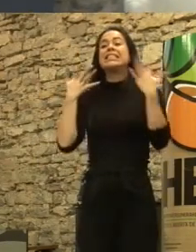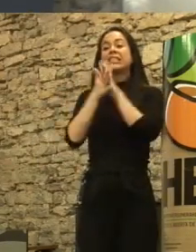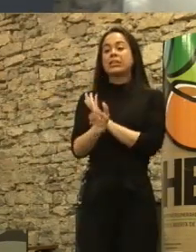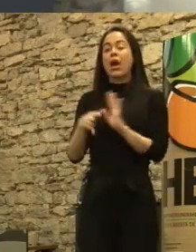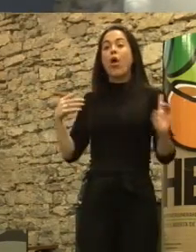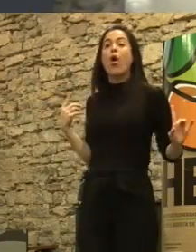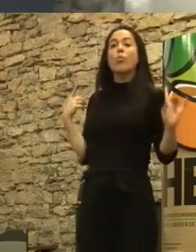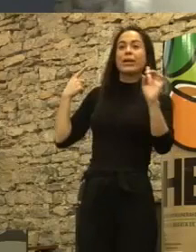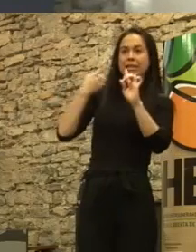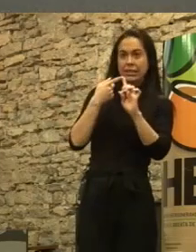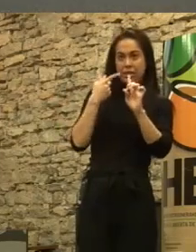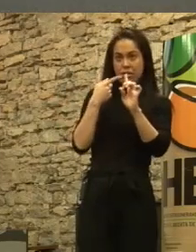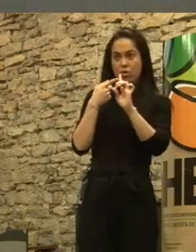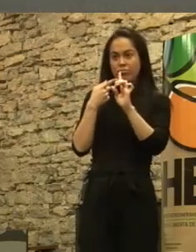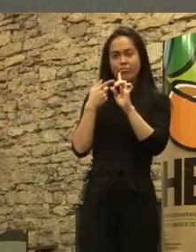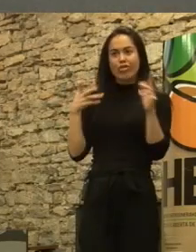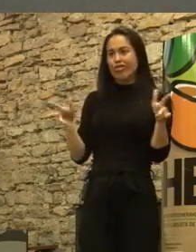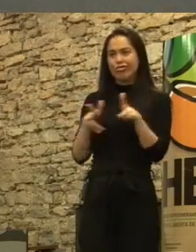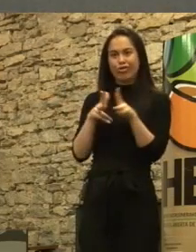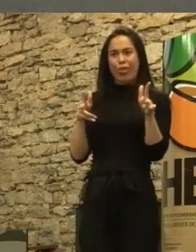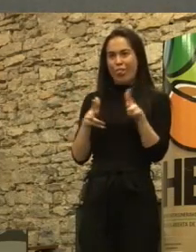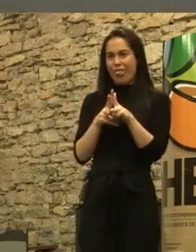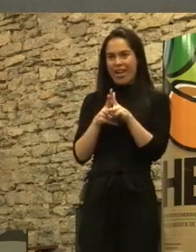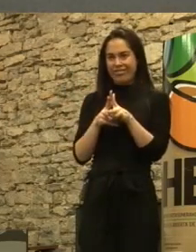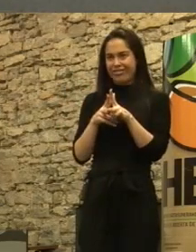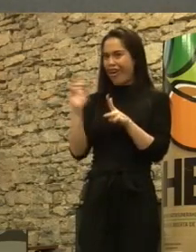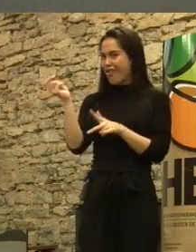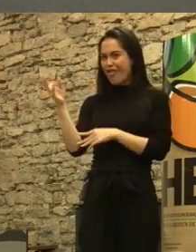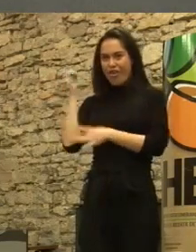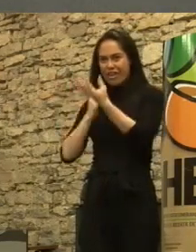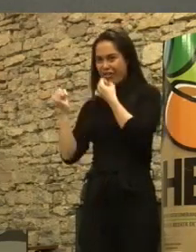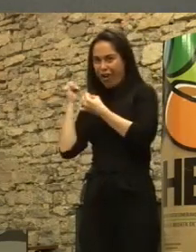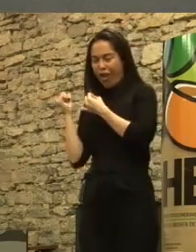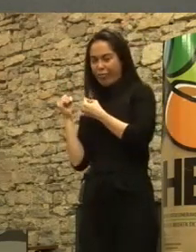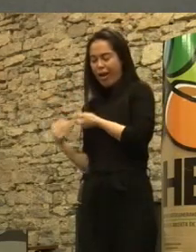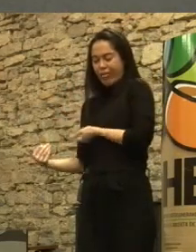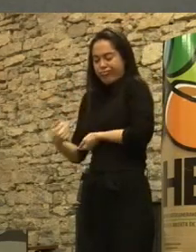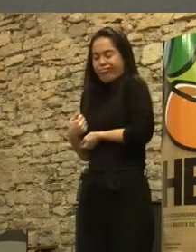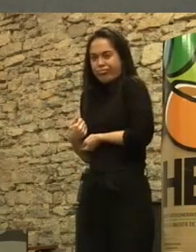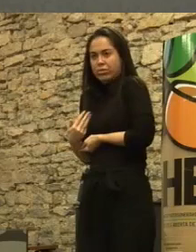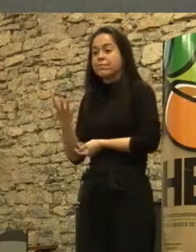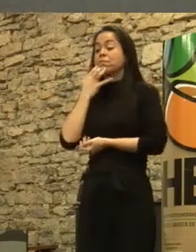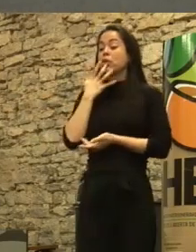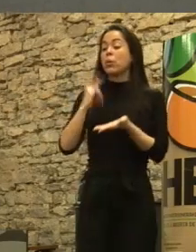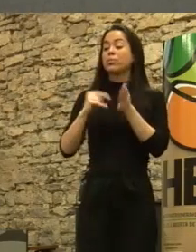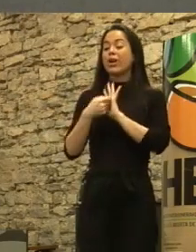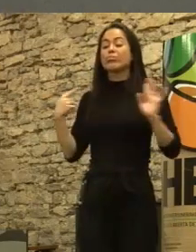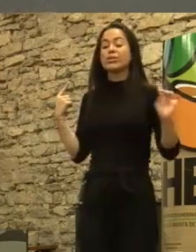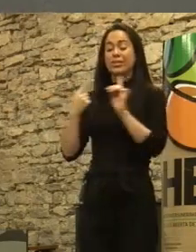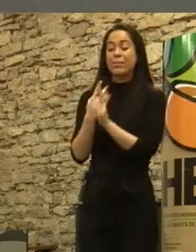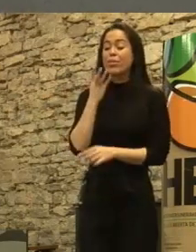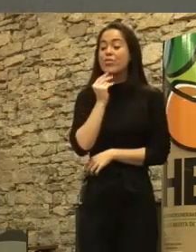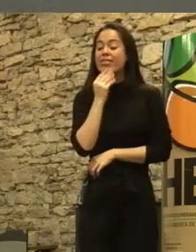la misión es social y no económica. Si monta un proyecto educativo para intervenir en niños de